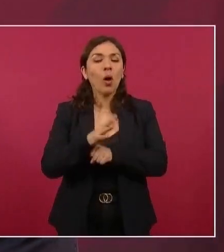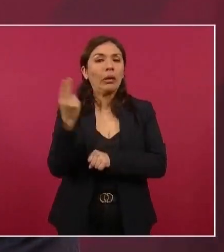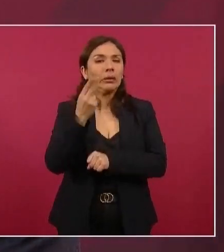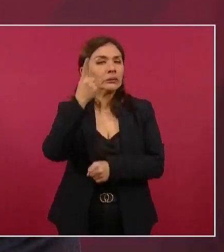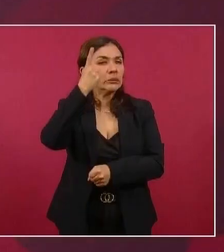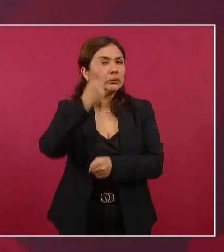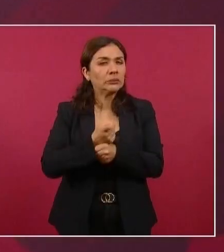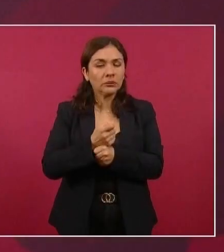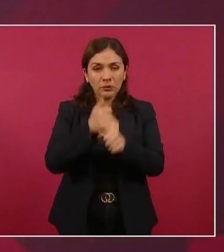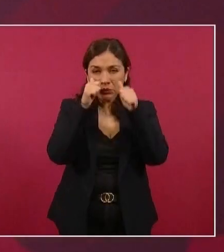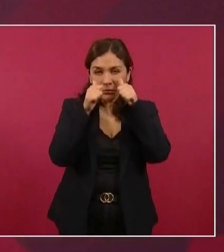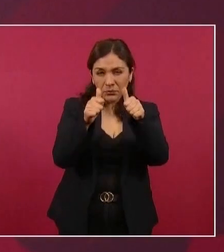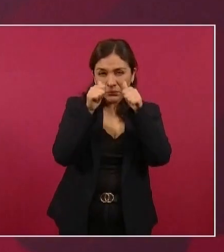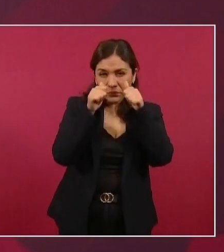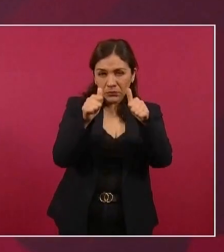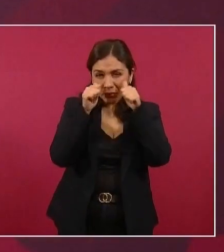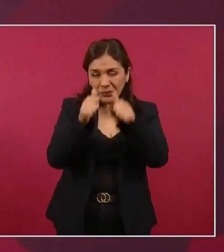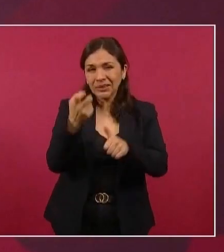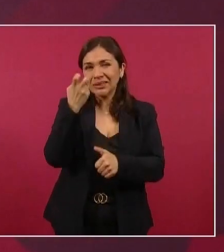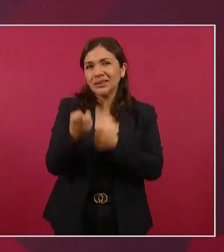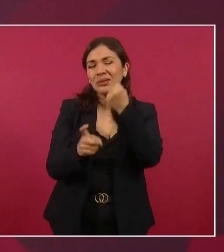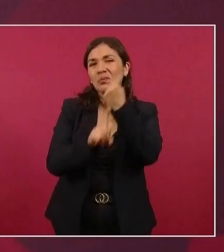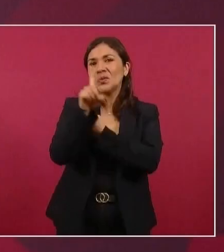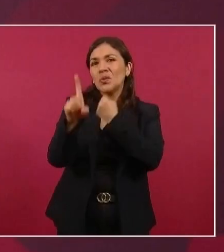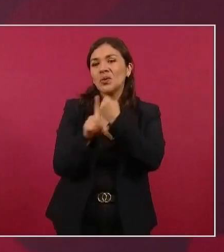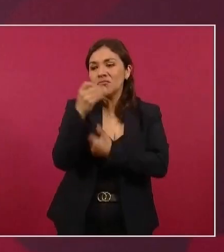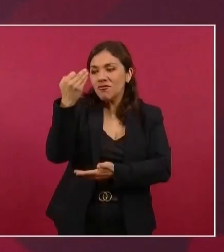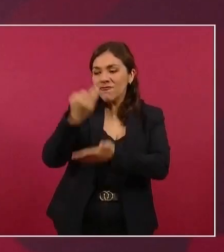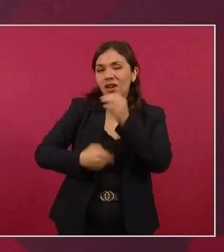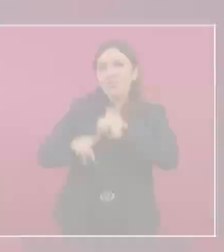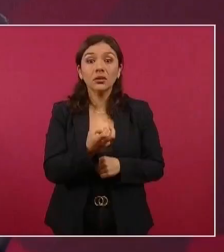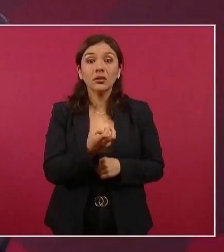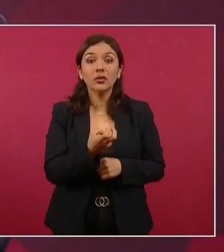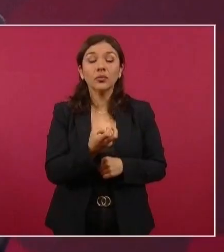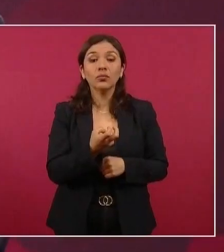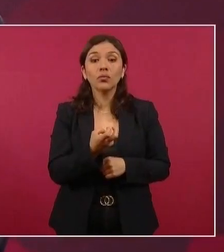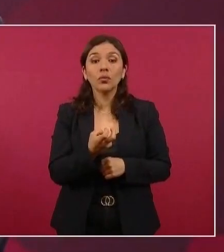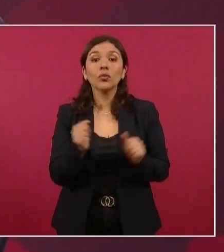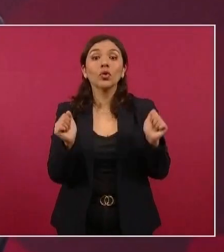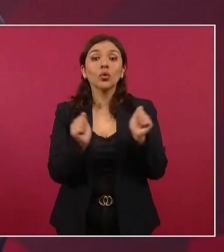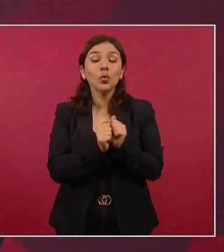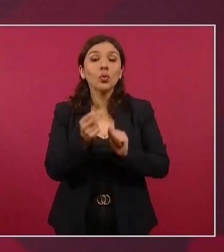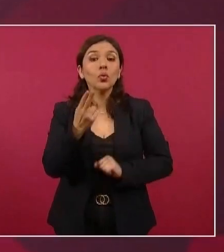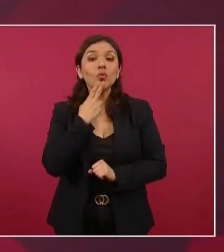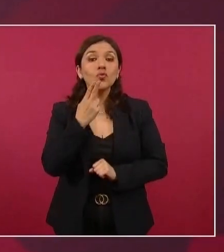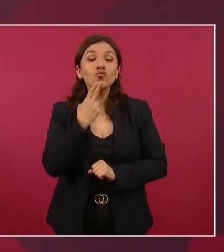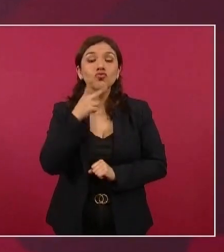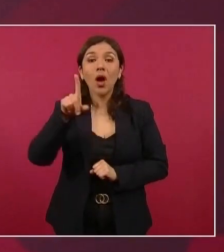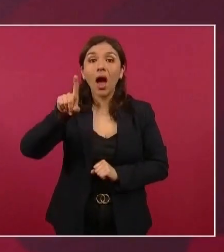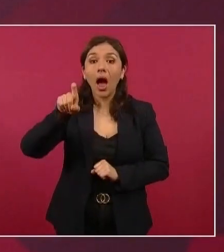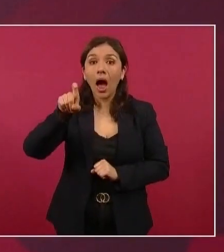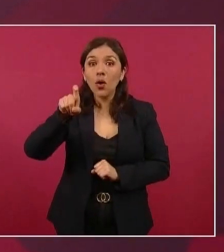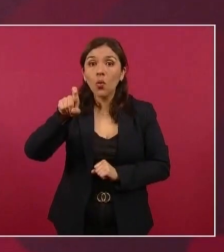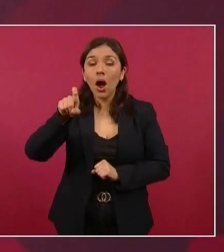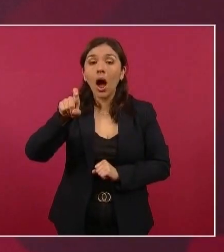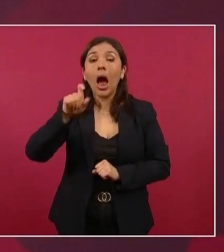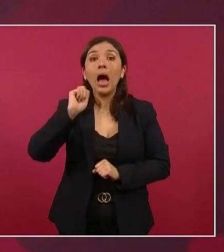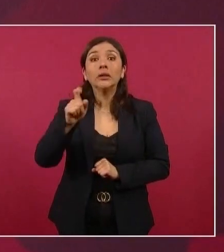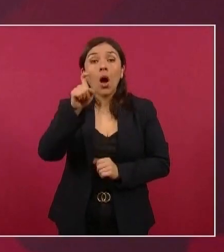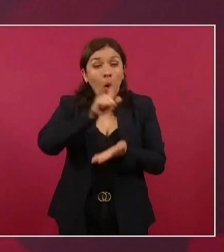atender el problema de la escasez de agua, la utilización de agua